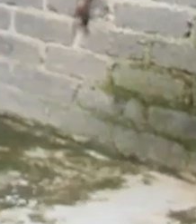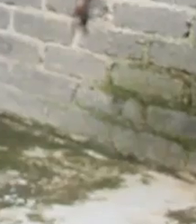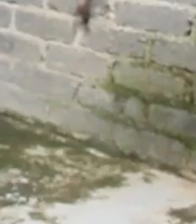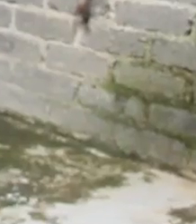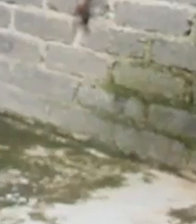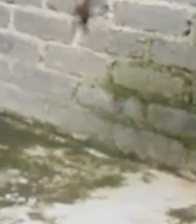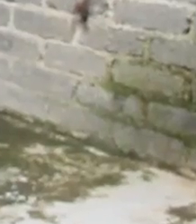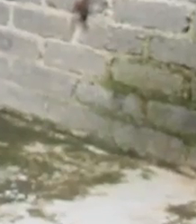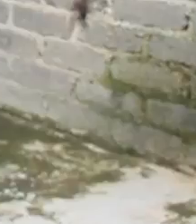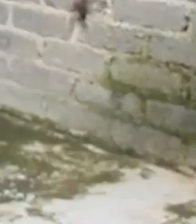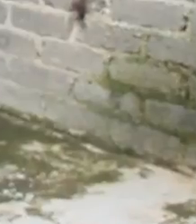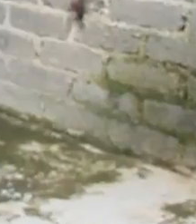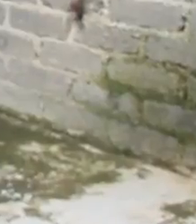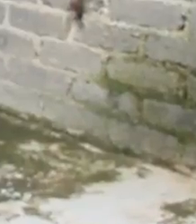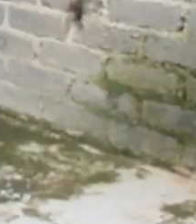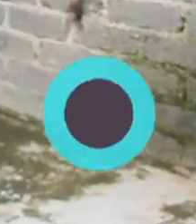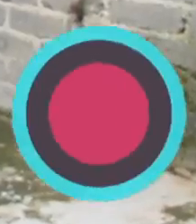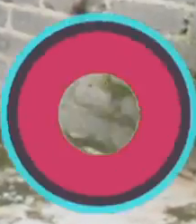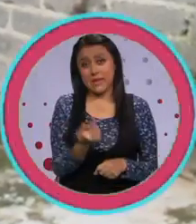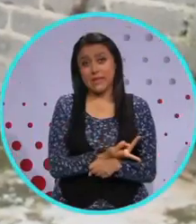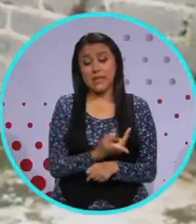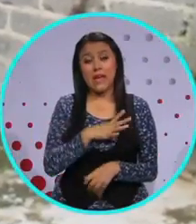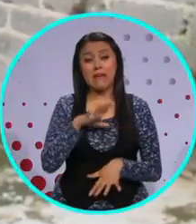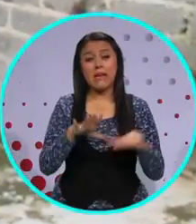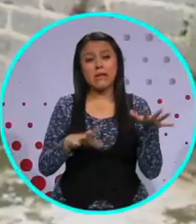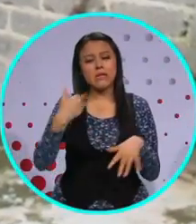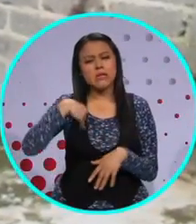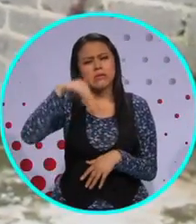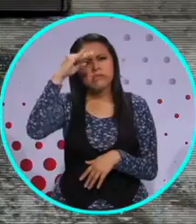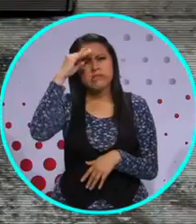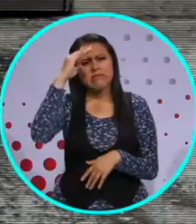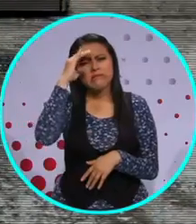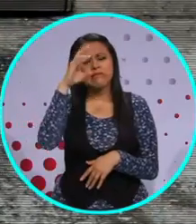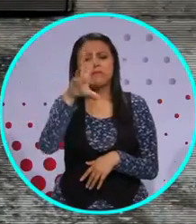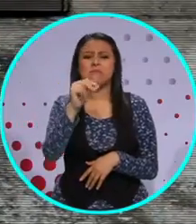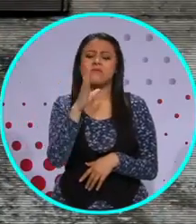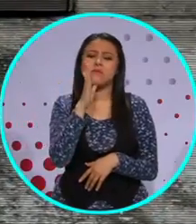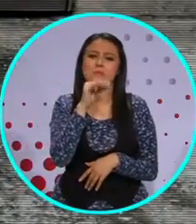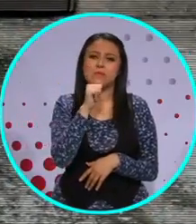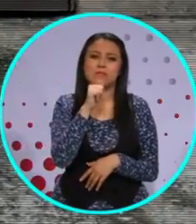jamás pensé vivir esto a veces pienso que es un manuscrito